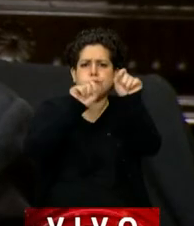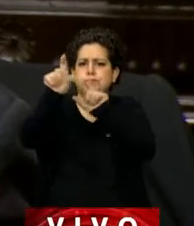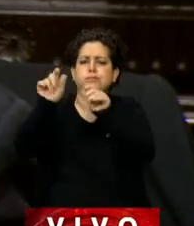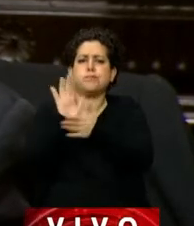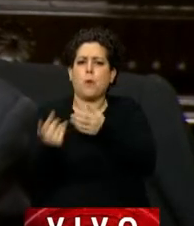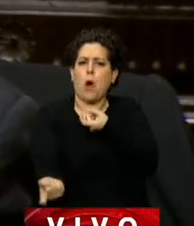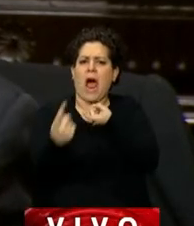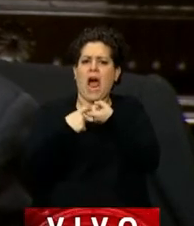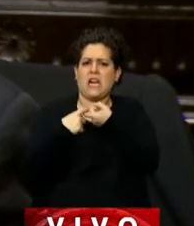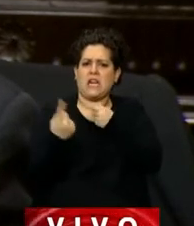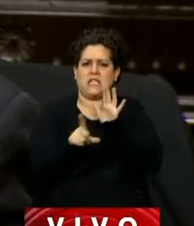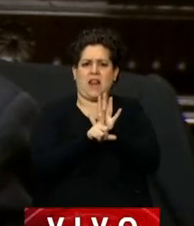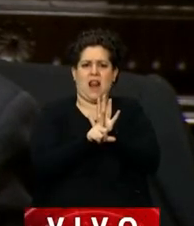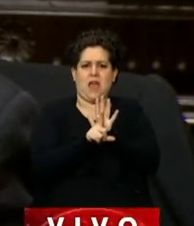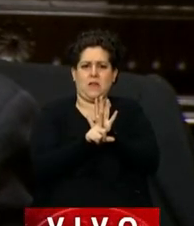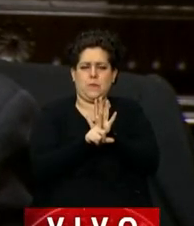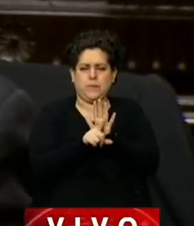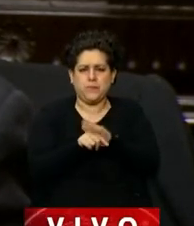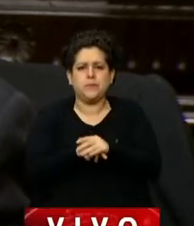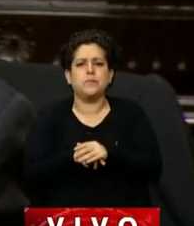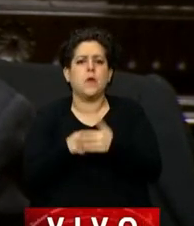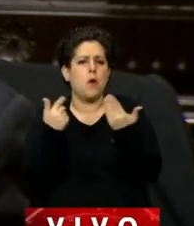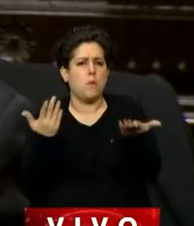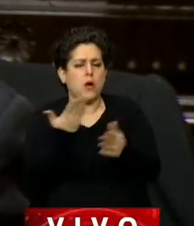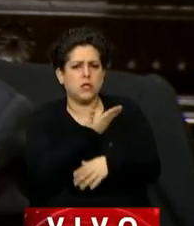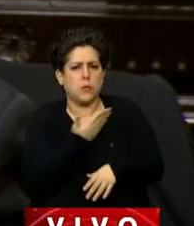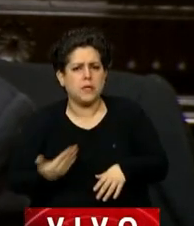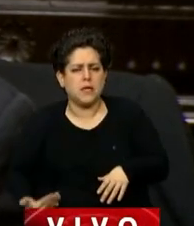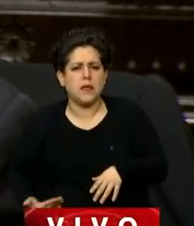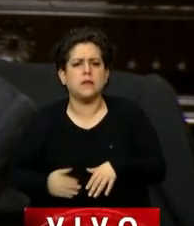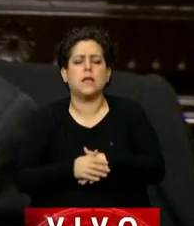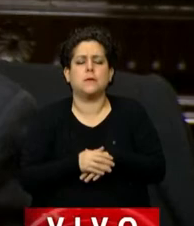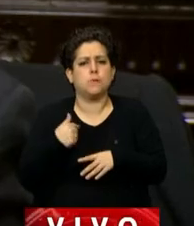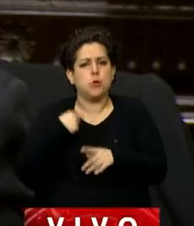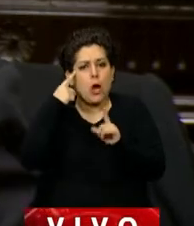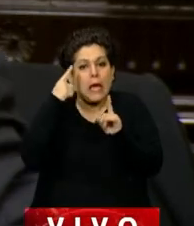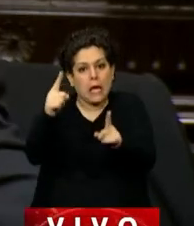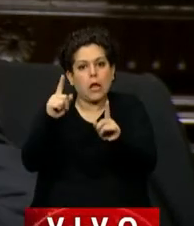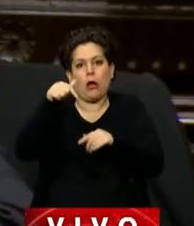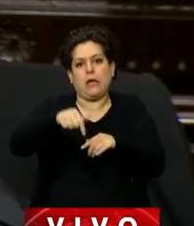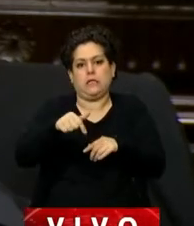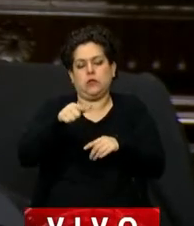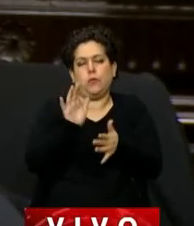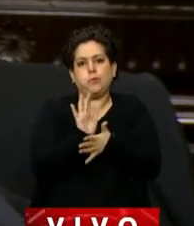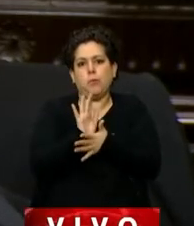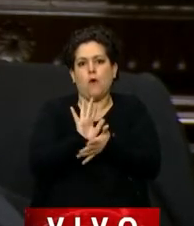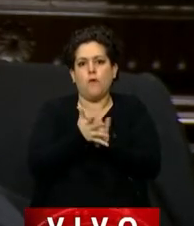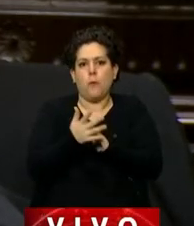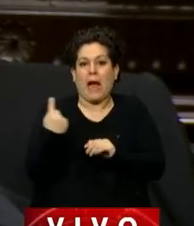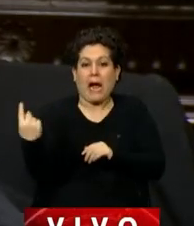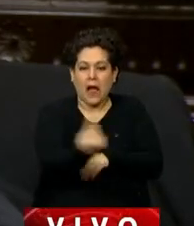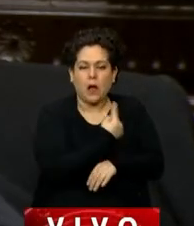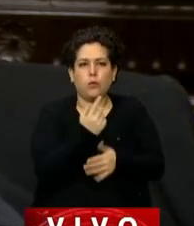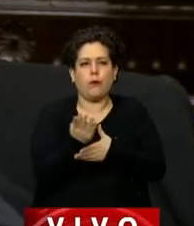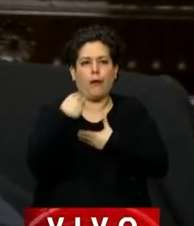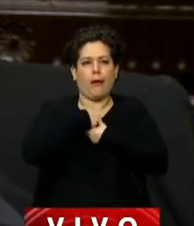adherirse a los principios de esta ley. Señor presidente, creo que este es un desafío para cada uno y cada